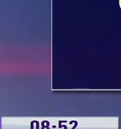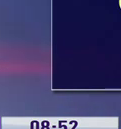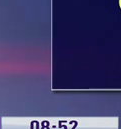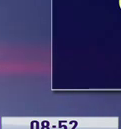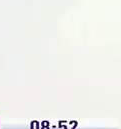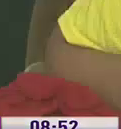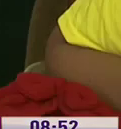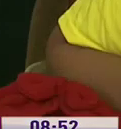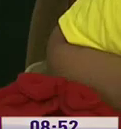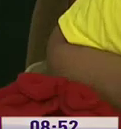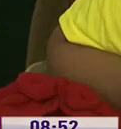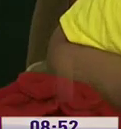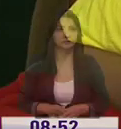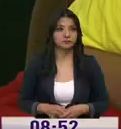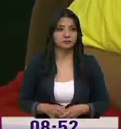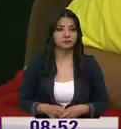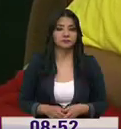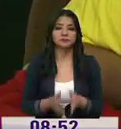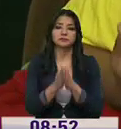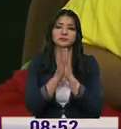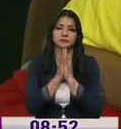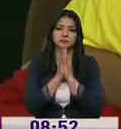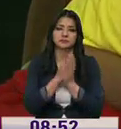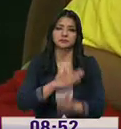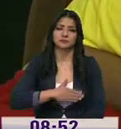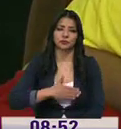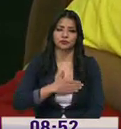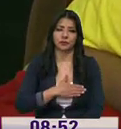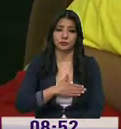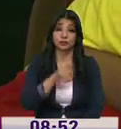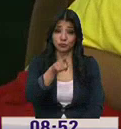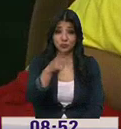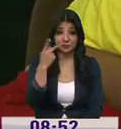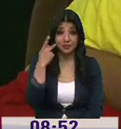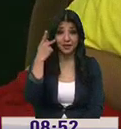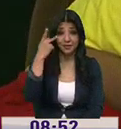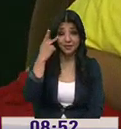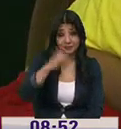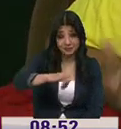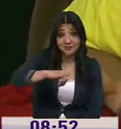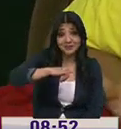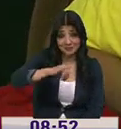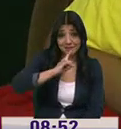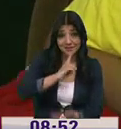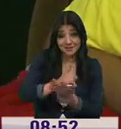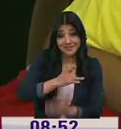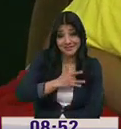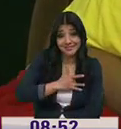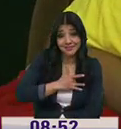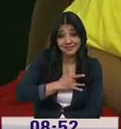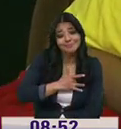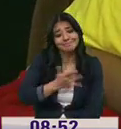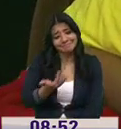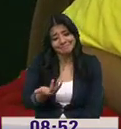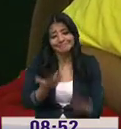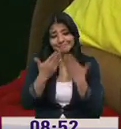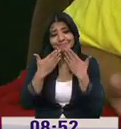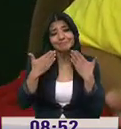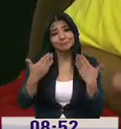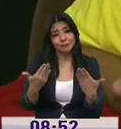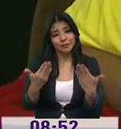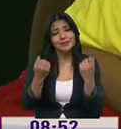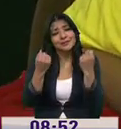17178722. Quisiera pedir a ustedes llegar a ustedes como padres, como personas de buen corazón, que si